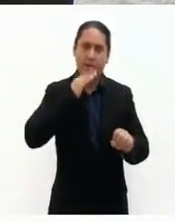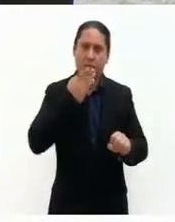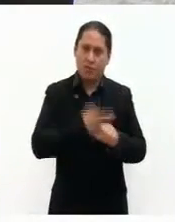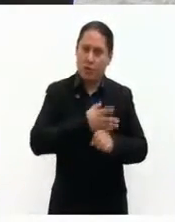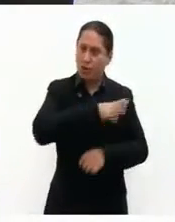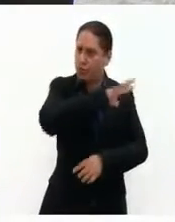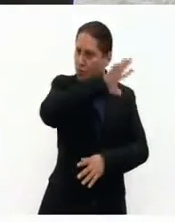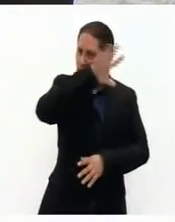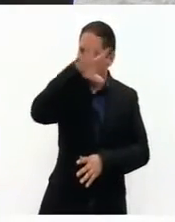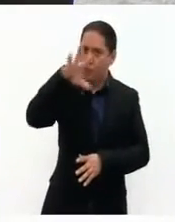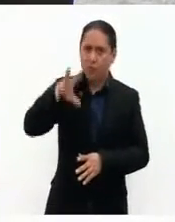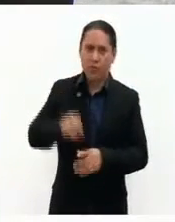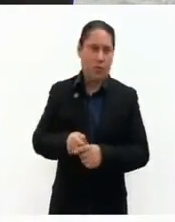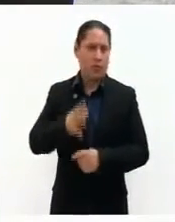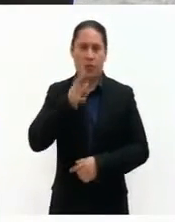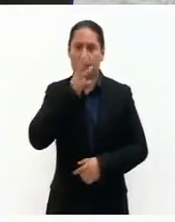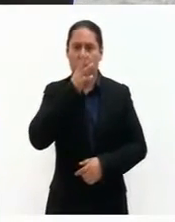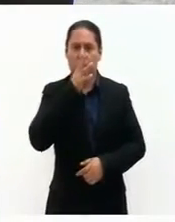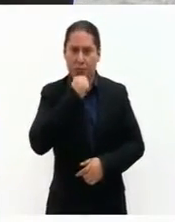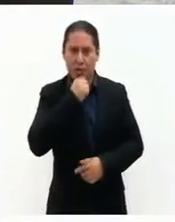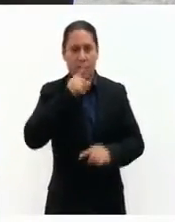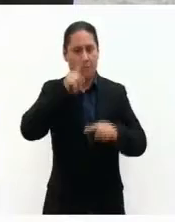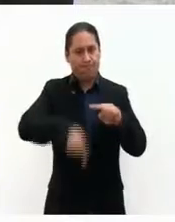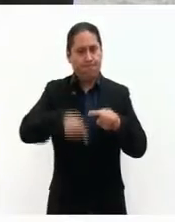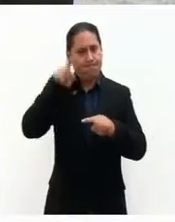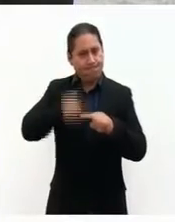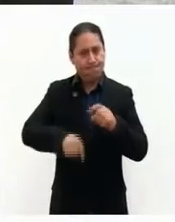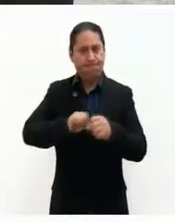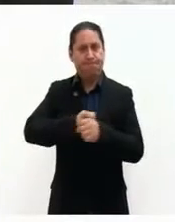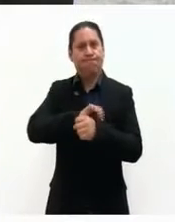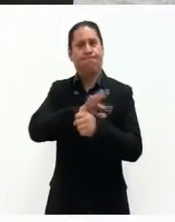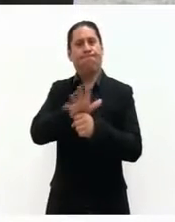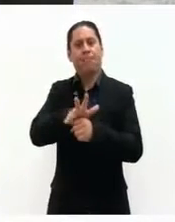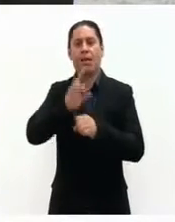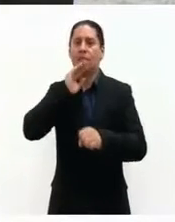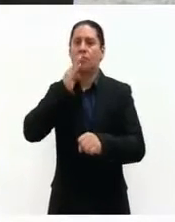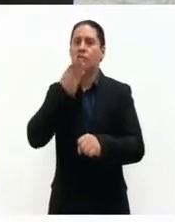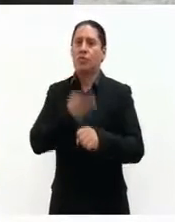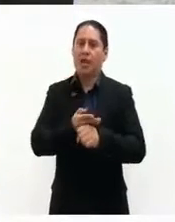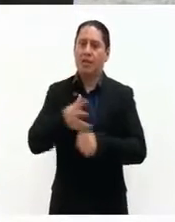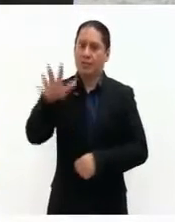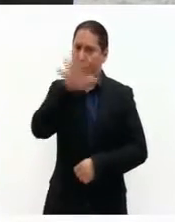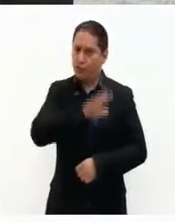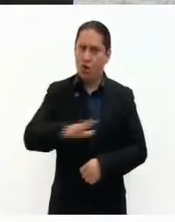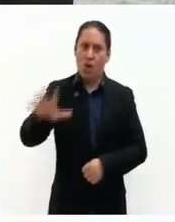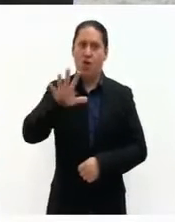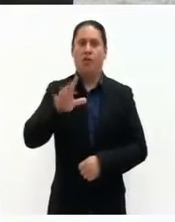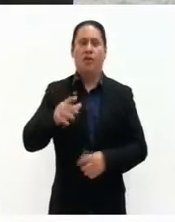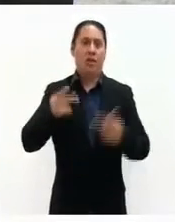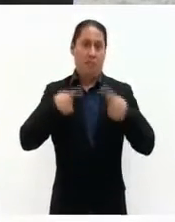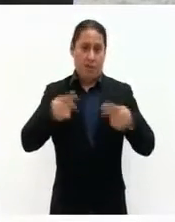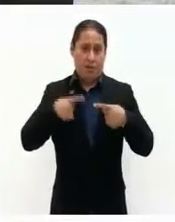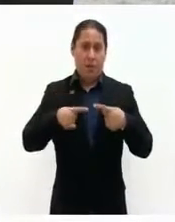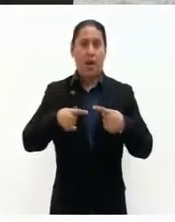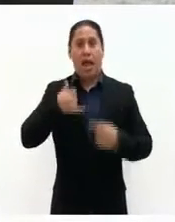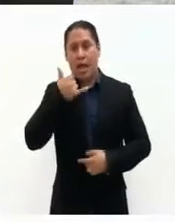responsabilidad de todos. No podrá ser posible erradicar la pandemia si no es con responsabilidad entre sociedad y gobierno.